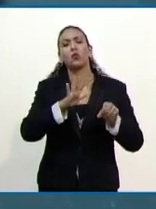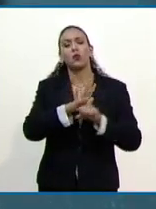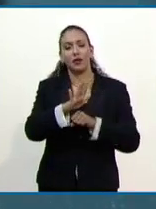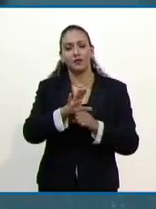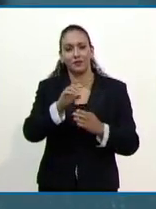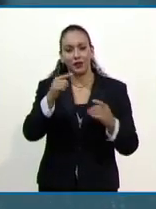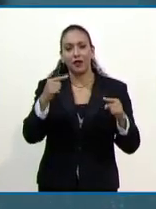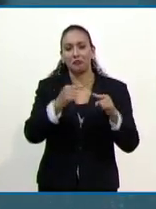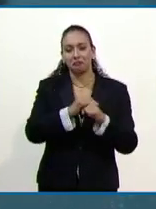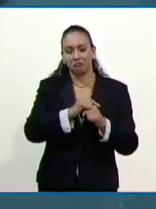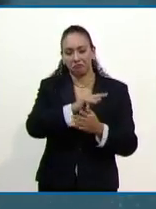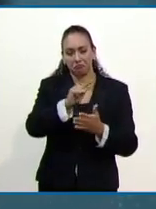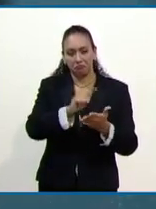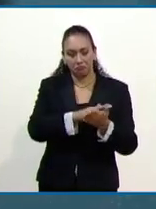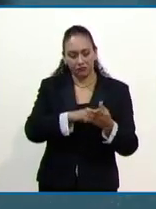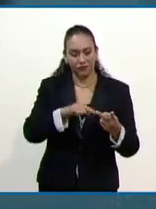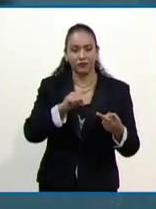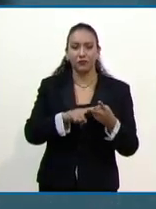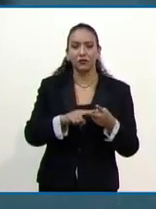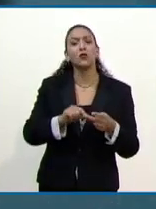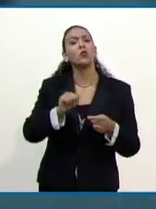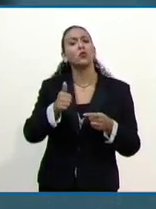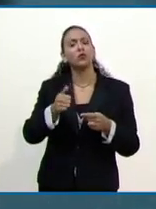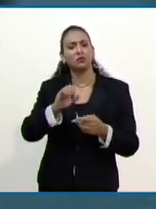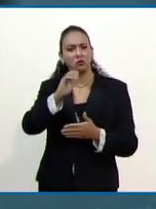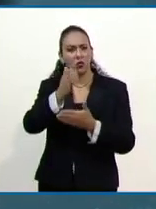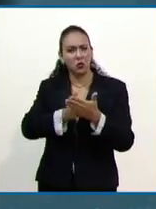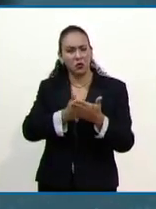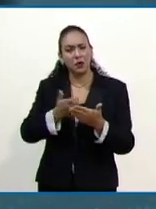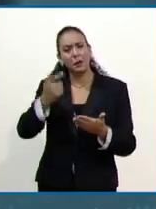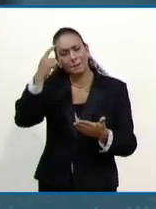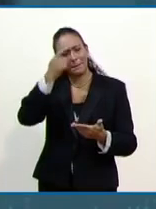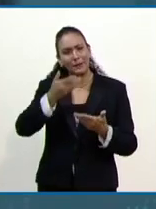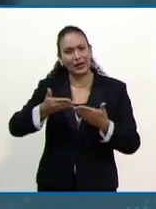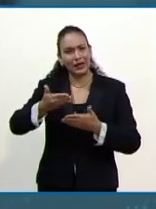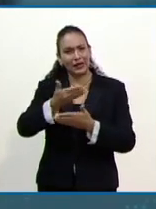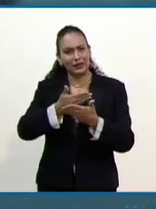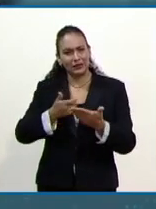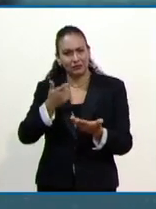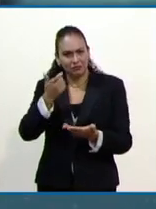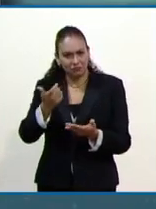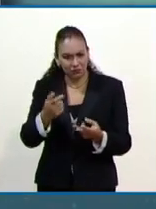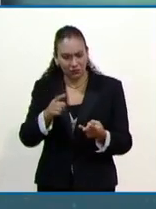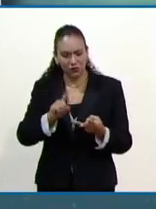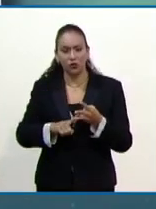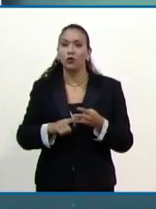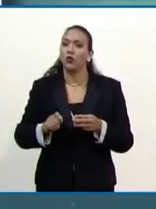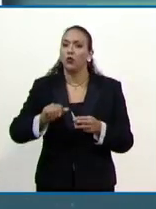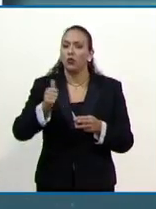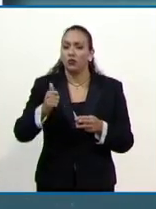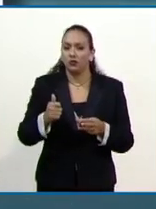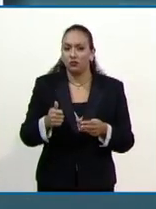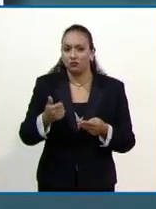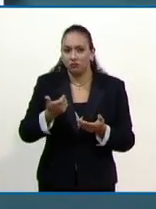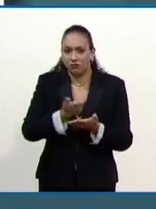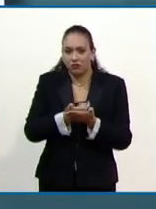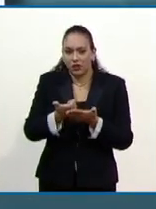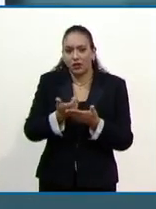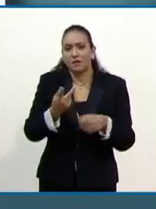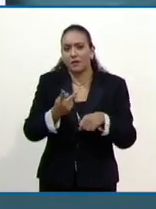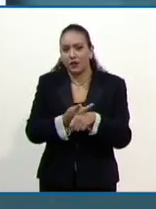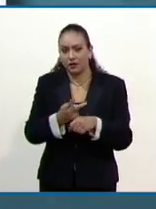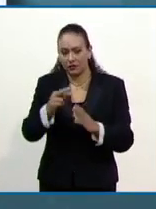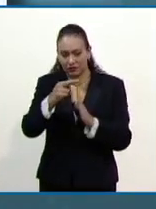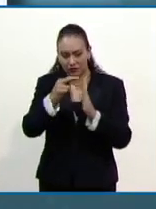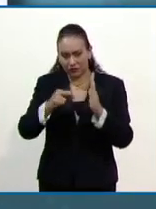contradicción de criterios, la naturaleza de los contratos de prestación de servicios con penales, desindexación del salario, no es una